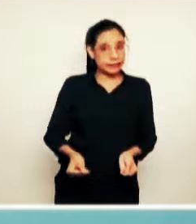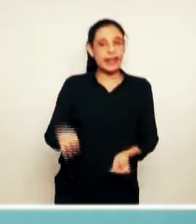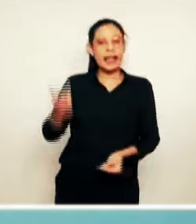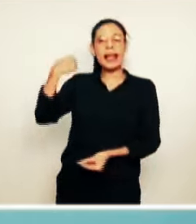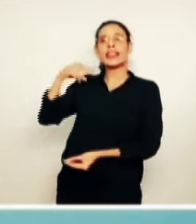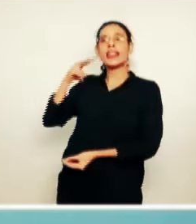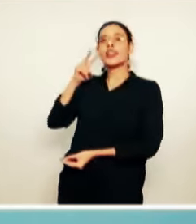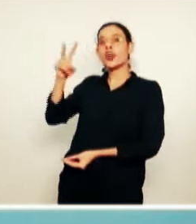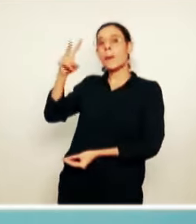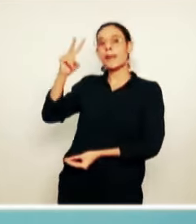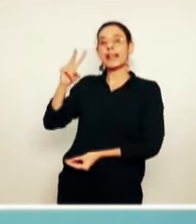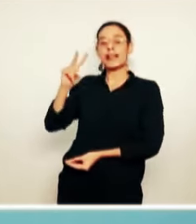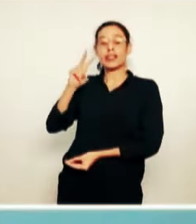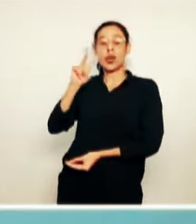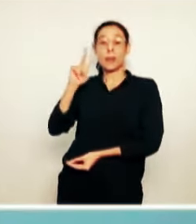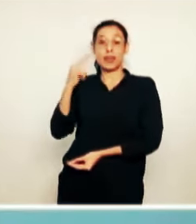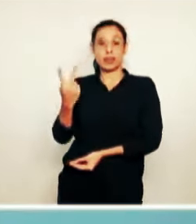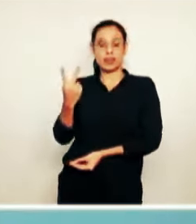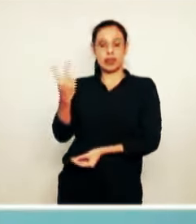año 2002,